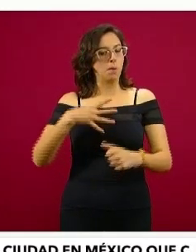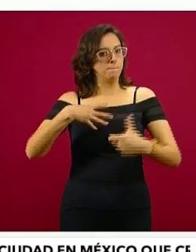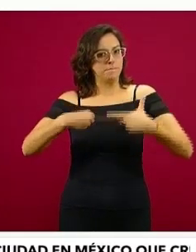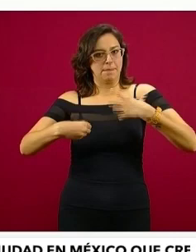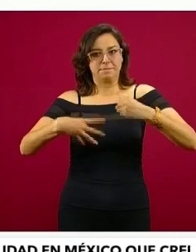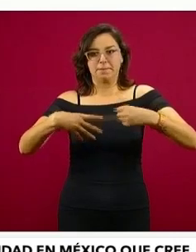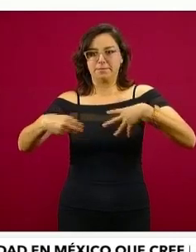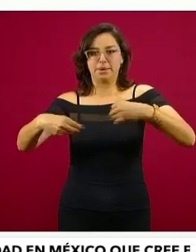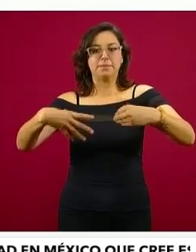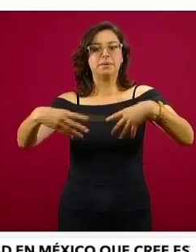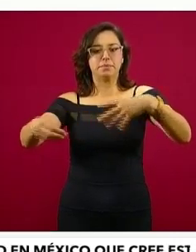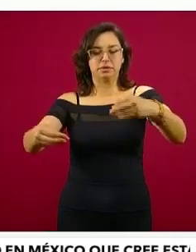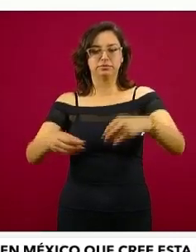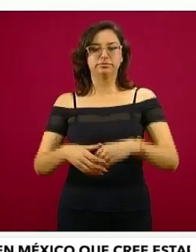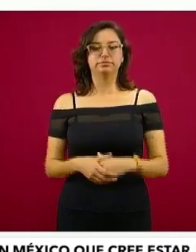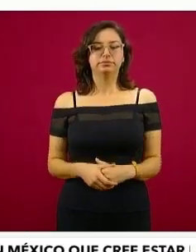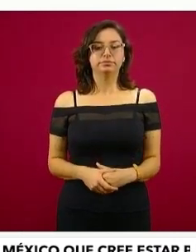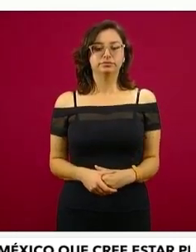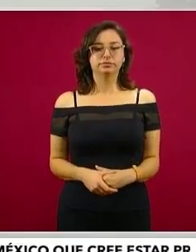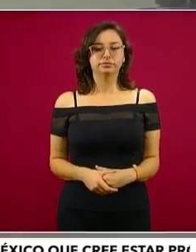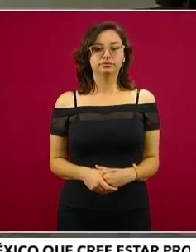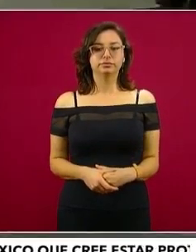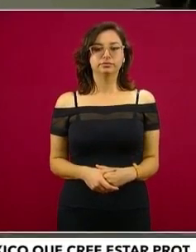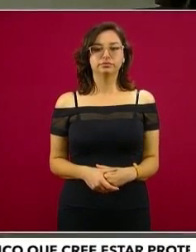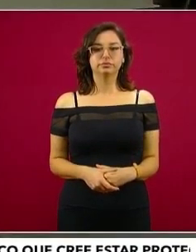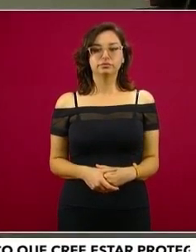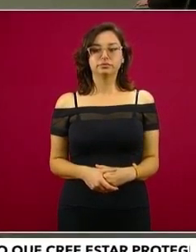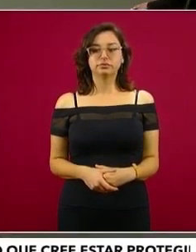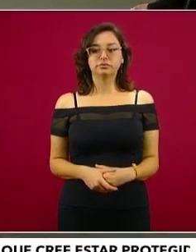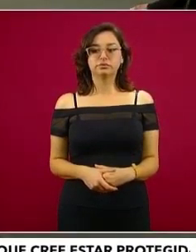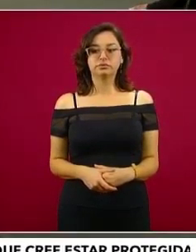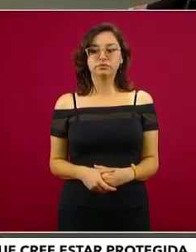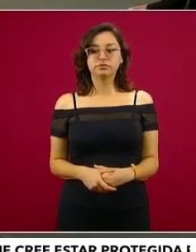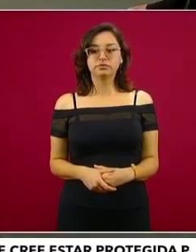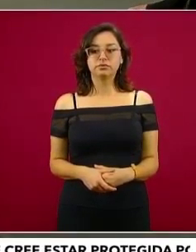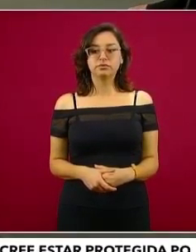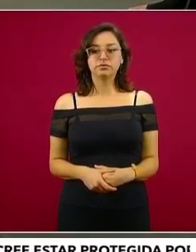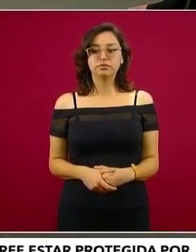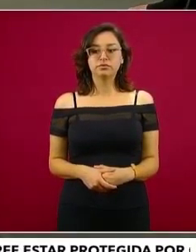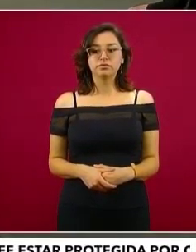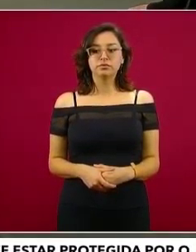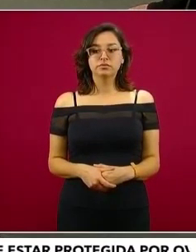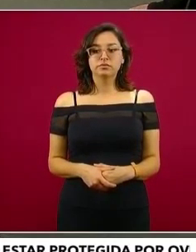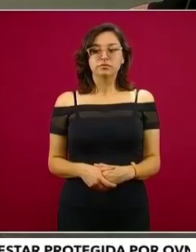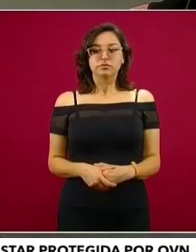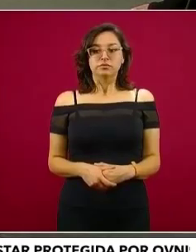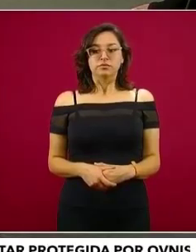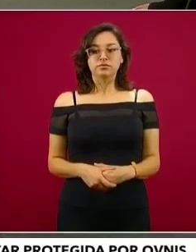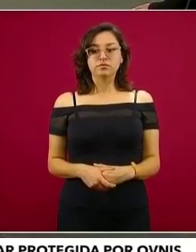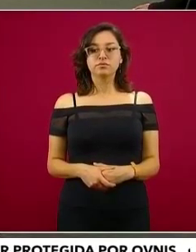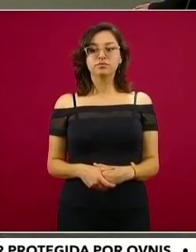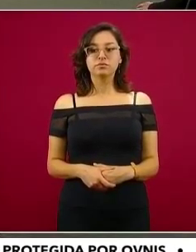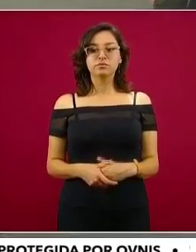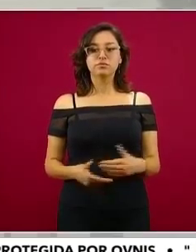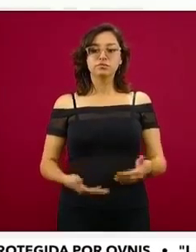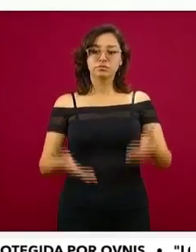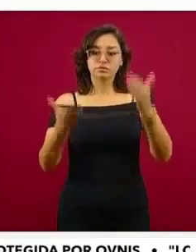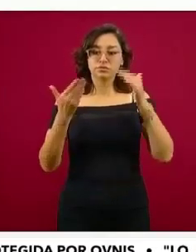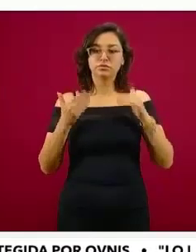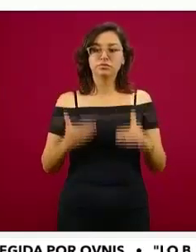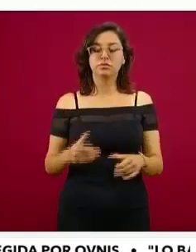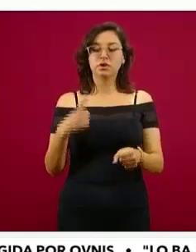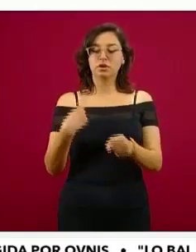picos epidémicos como tal. En la siguiente diapositiva veremos la carga acumulada de